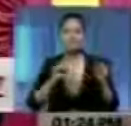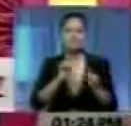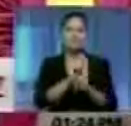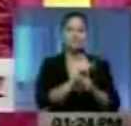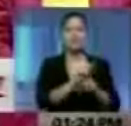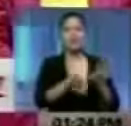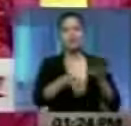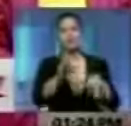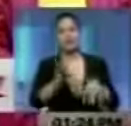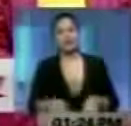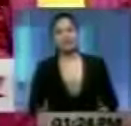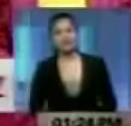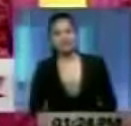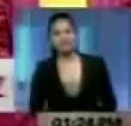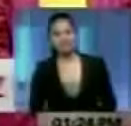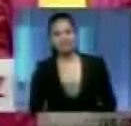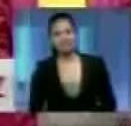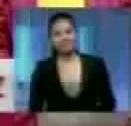tiene su 13.